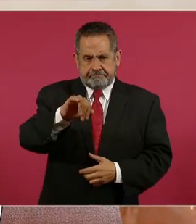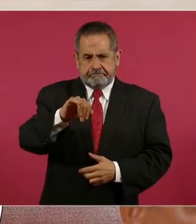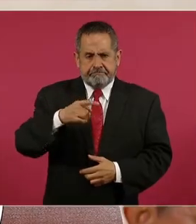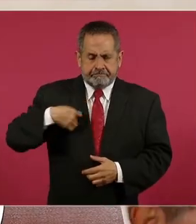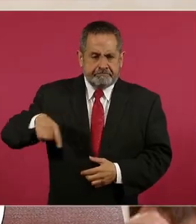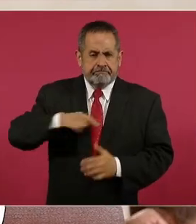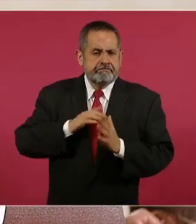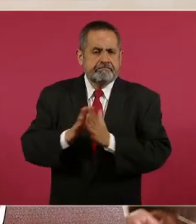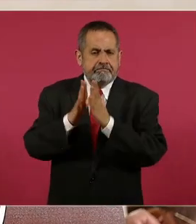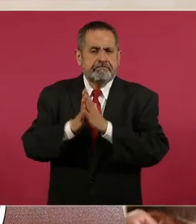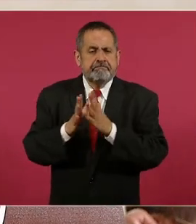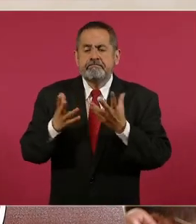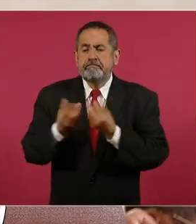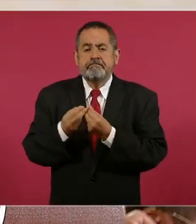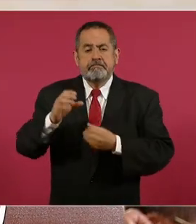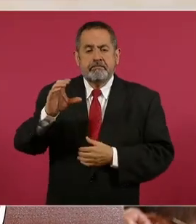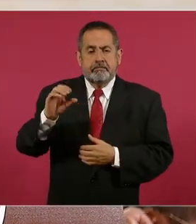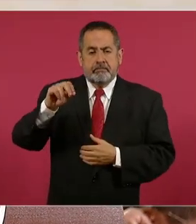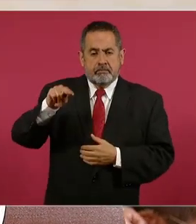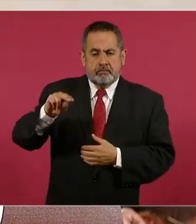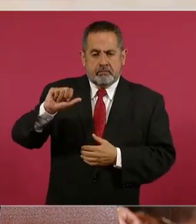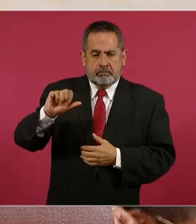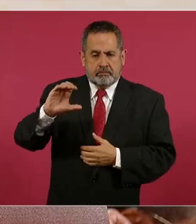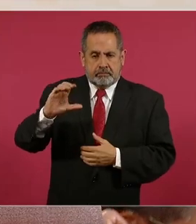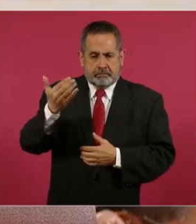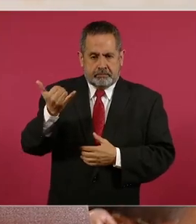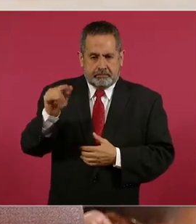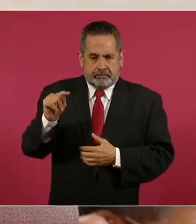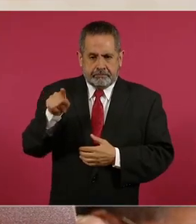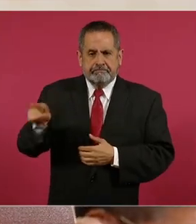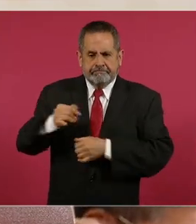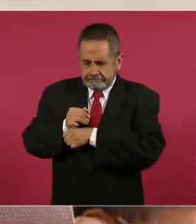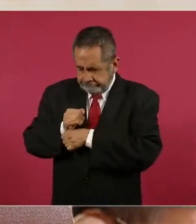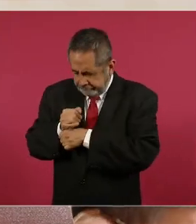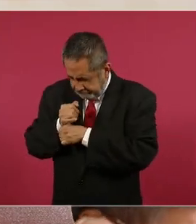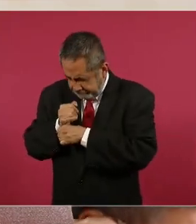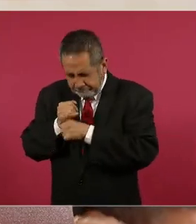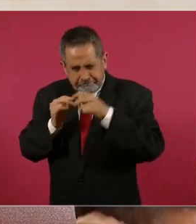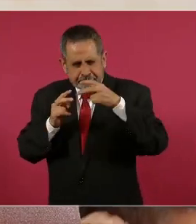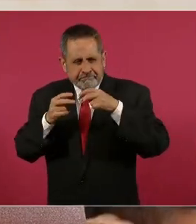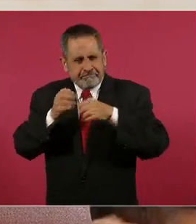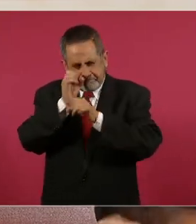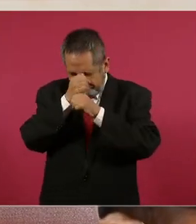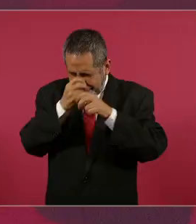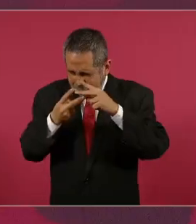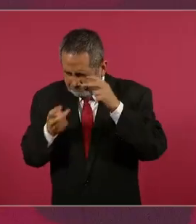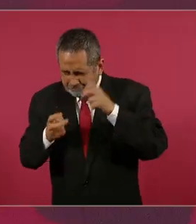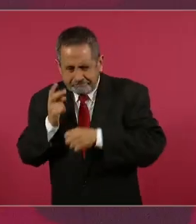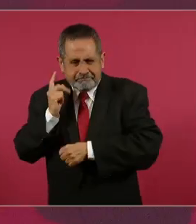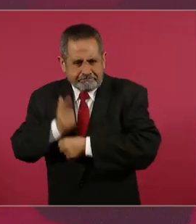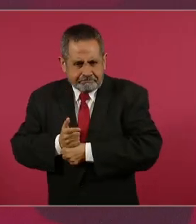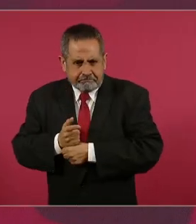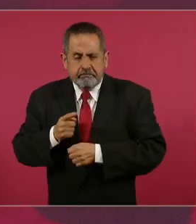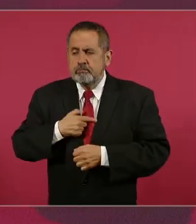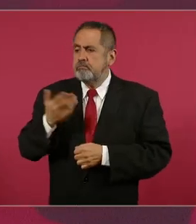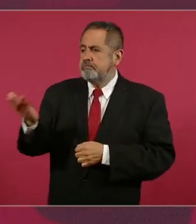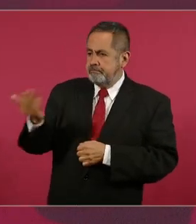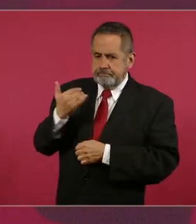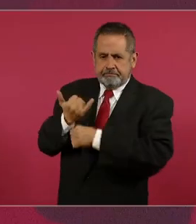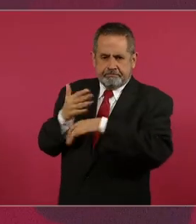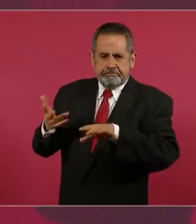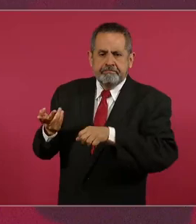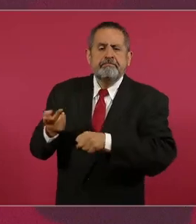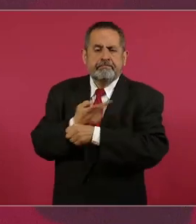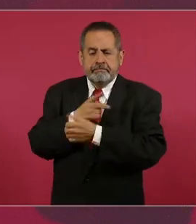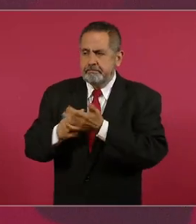participando. CONACYT tiene a su cargo la investigación. Voy a pedir el informe de cómo